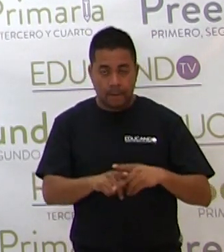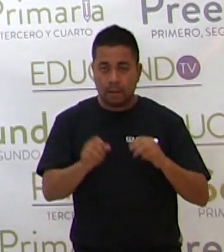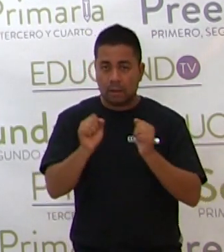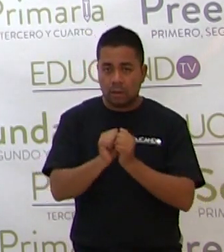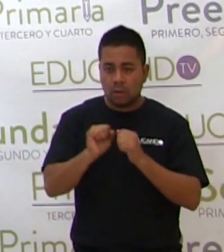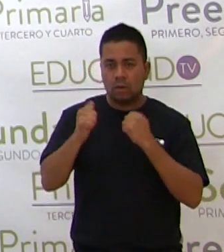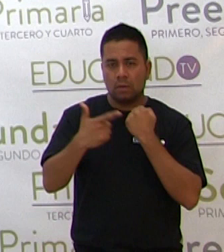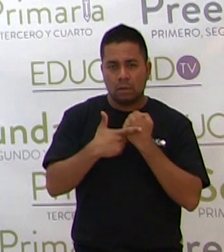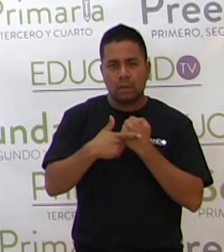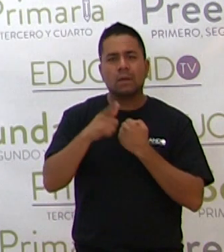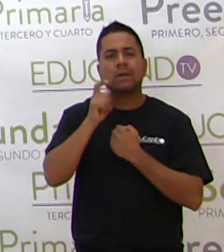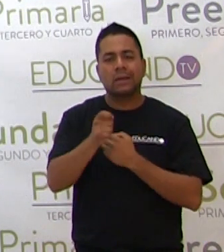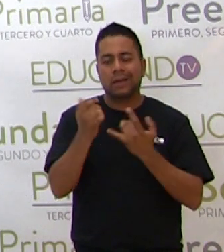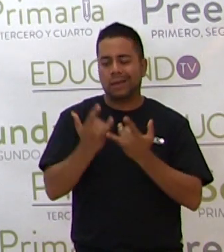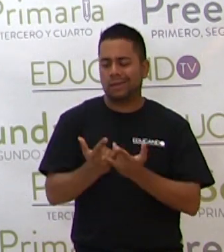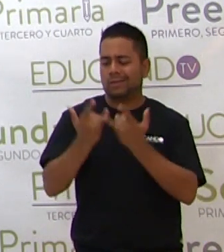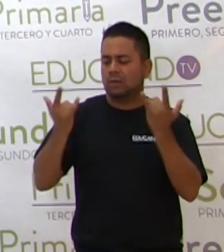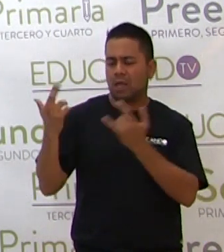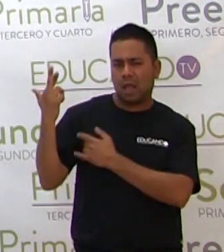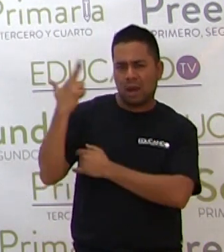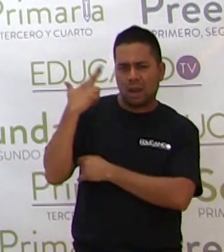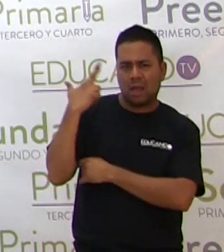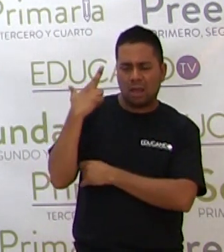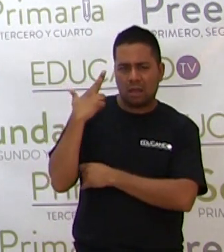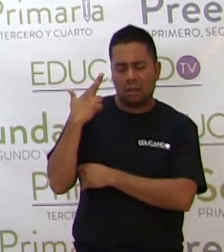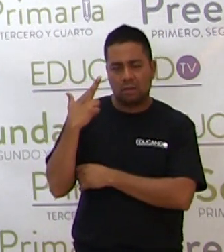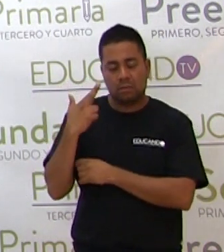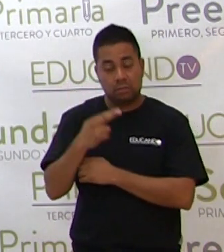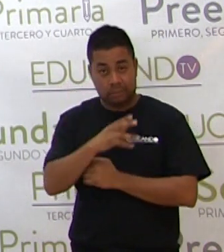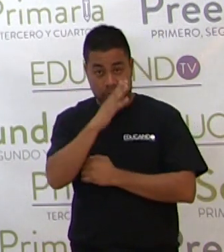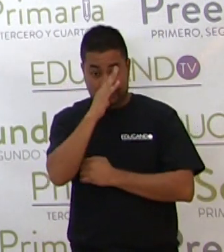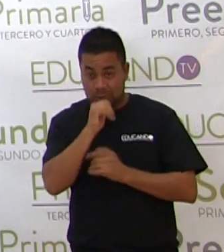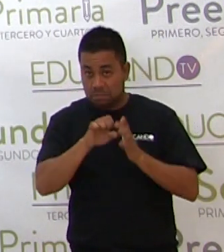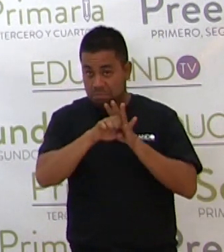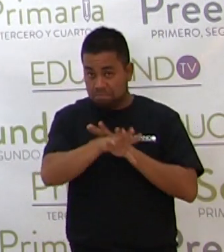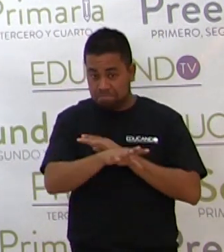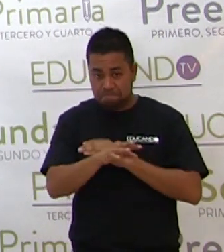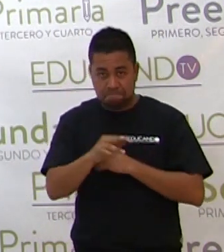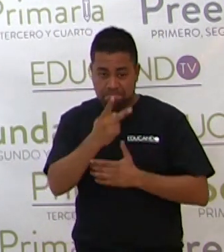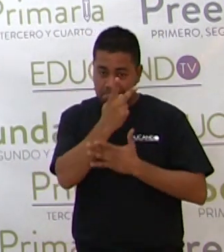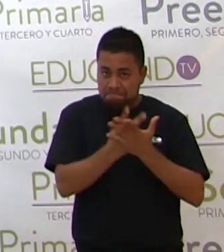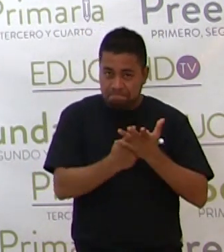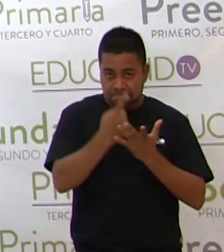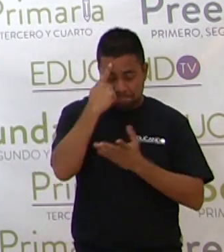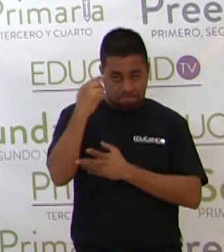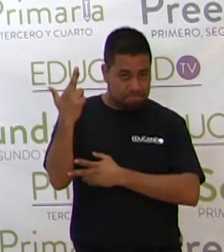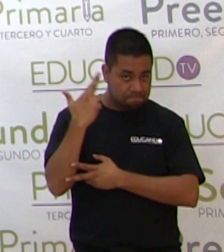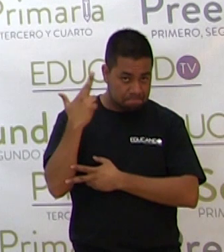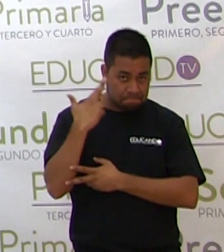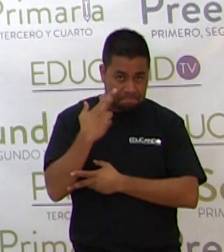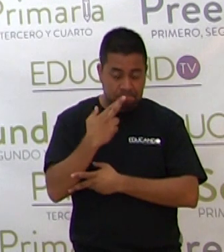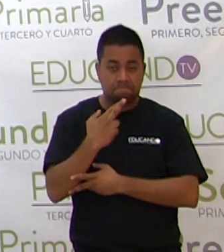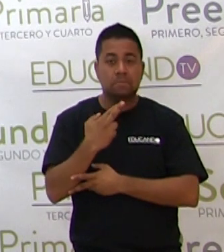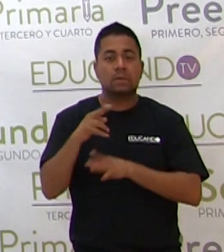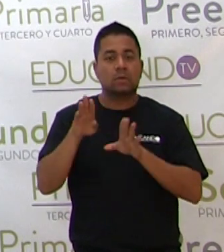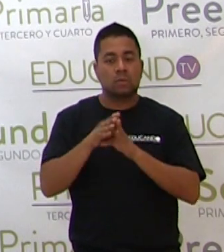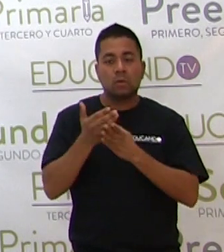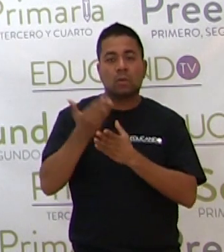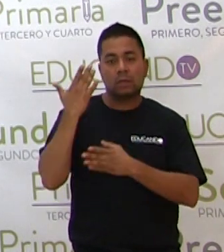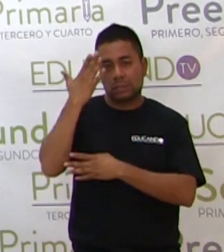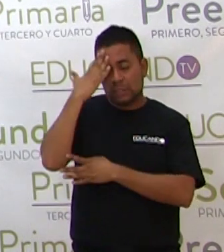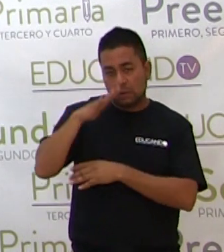la historia del radio porque no podríamos realizar un programa de radio sin conocer qué